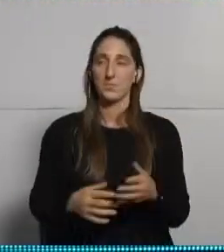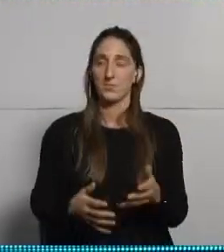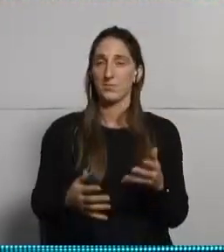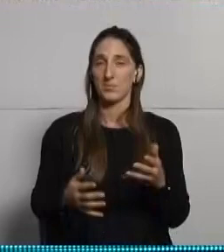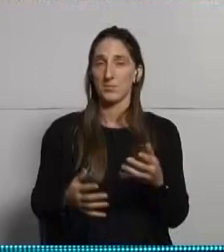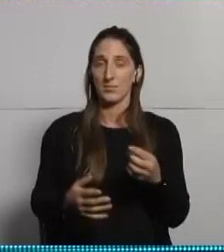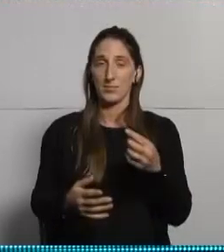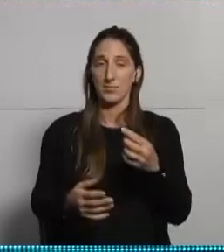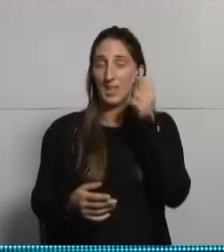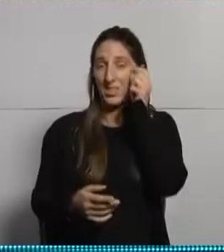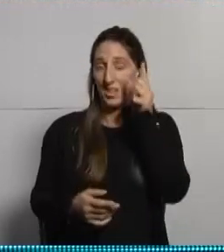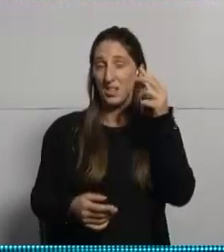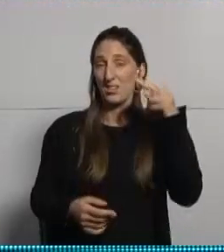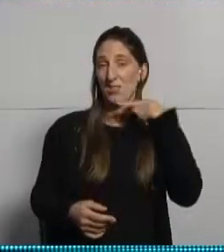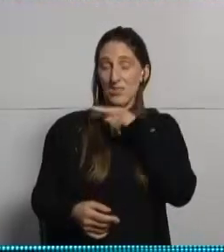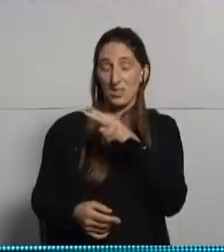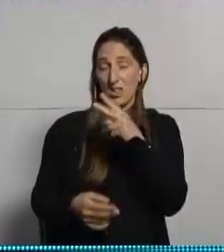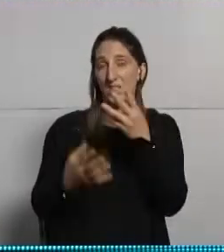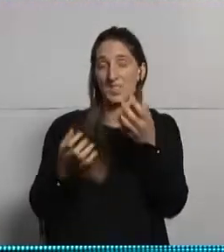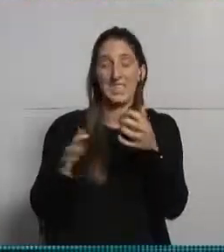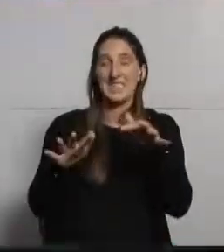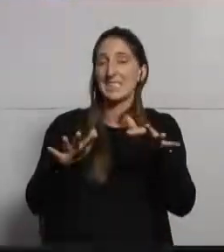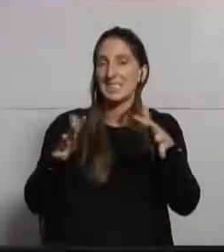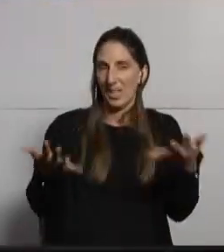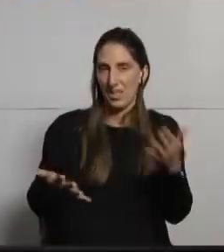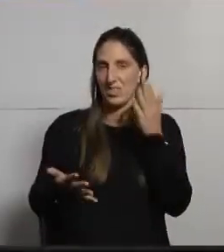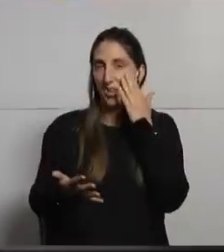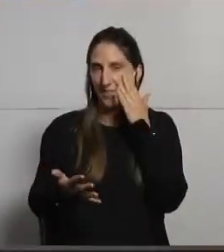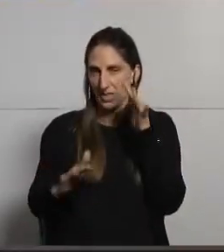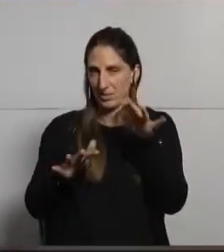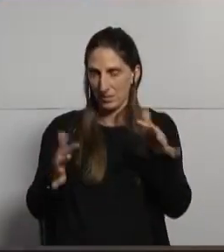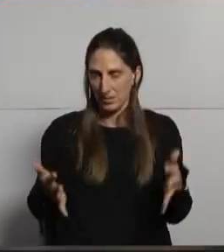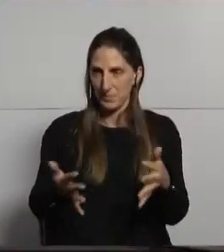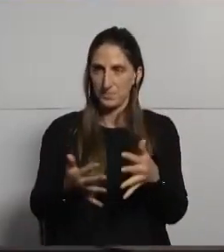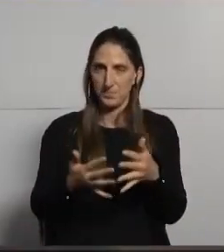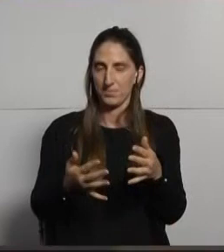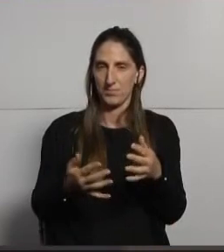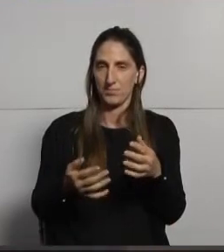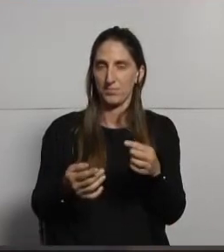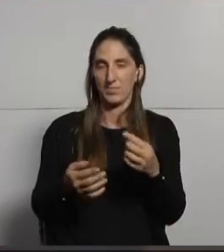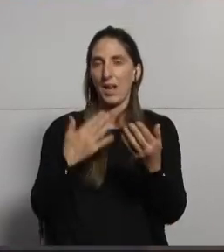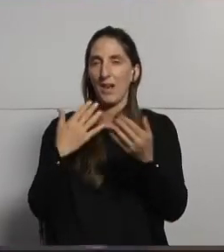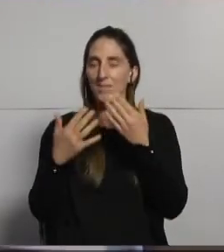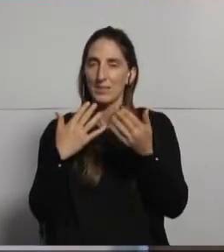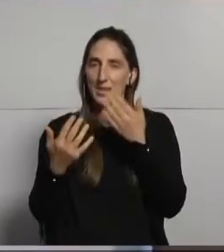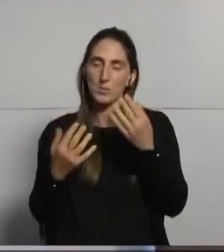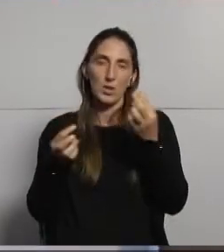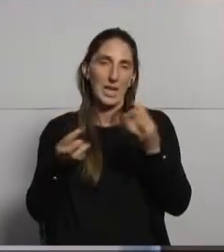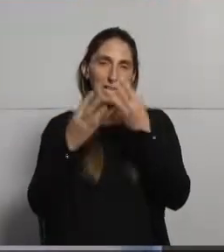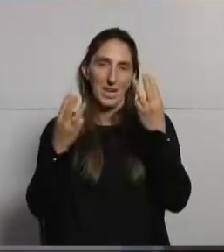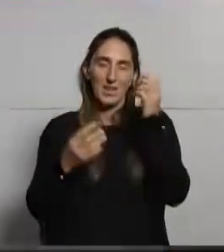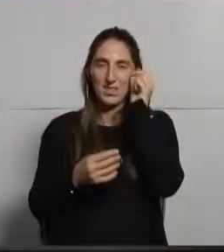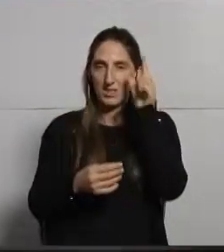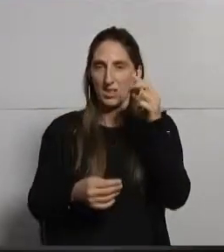Bueno, para hablar de inteligencia artificial me gusta como poner un poco en contexto de qué se trata, a qué hacemos referencia cuando en general hablamos de inteligencia